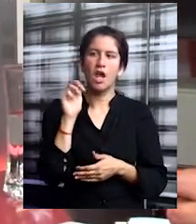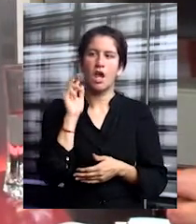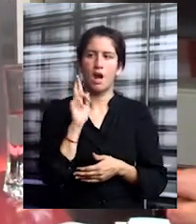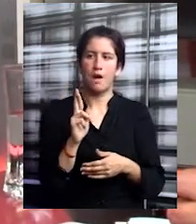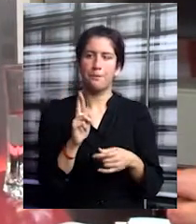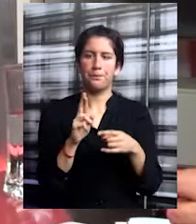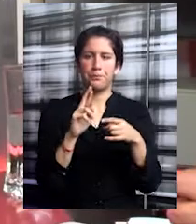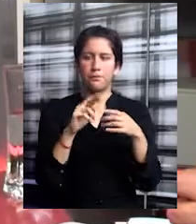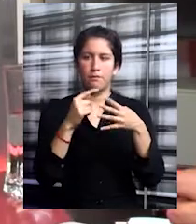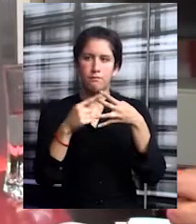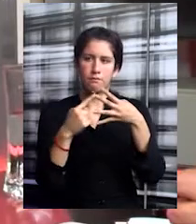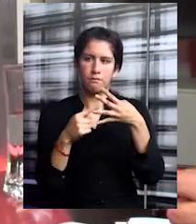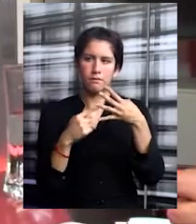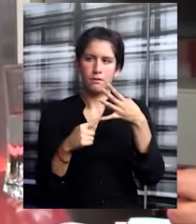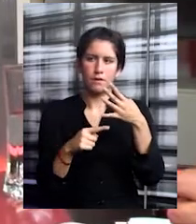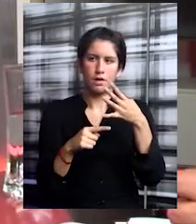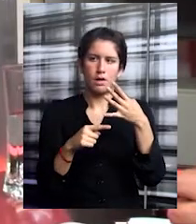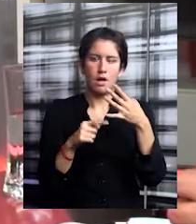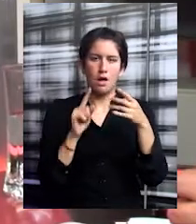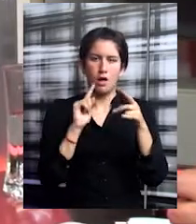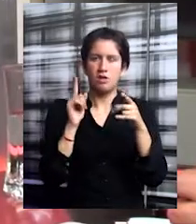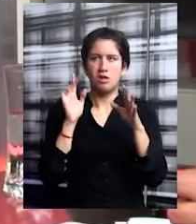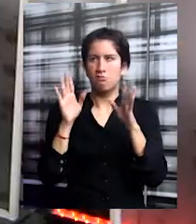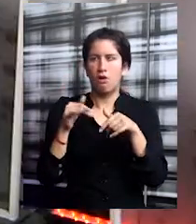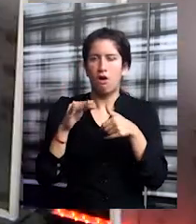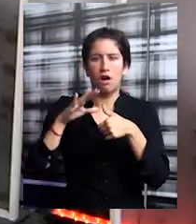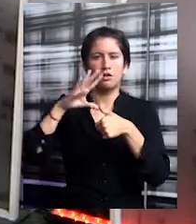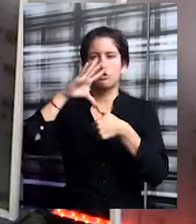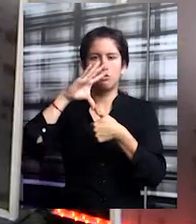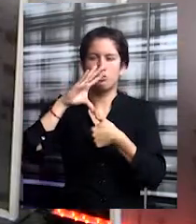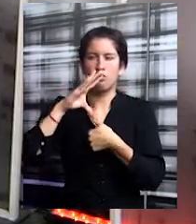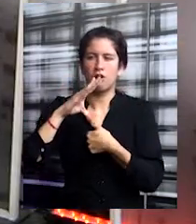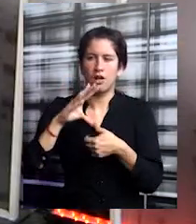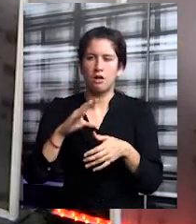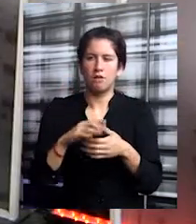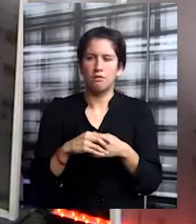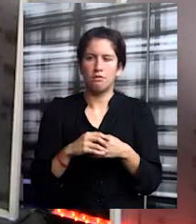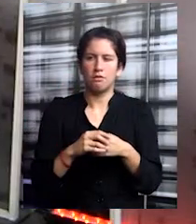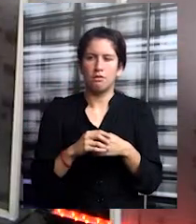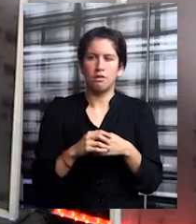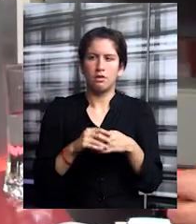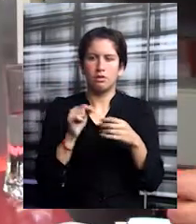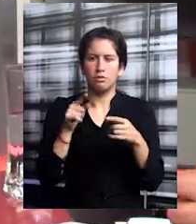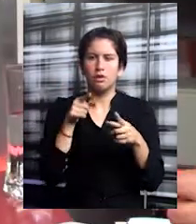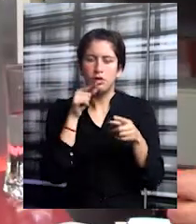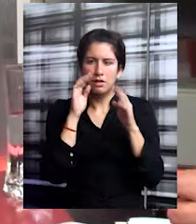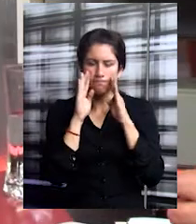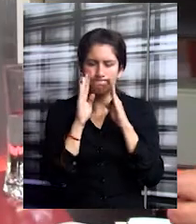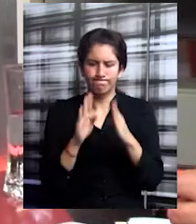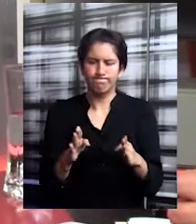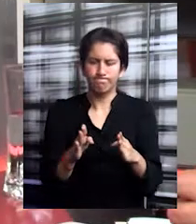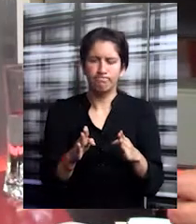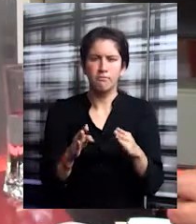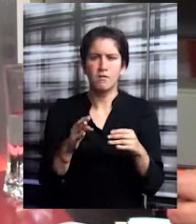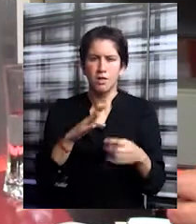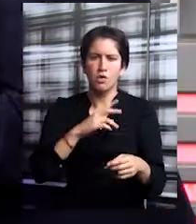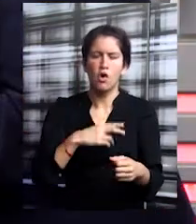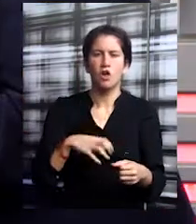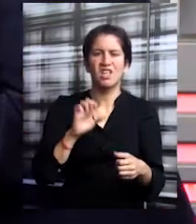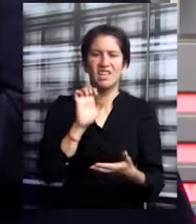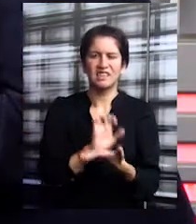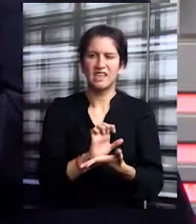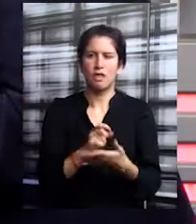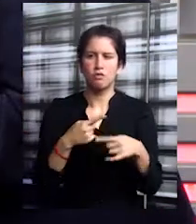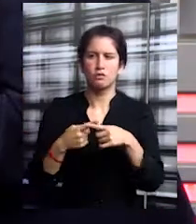chavista ni norcoreana, como siempre se quiere estigmatizar, sino que avanzar simplemente a lo que se denomina un Estado social o un Estado social y democrático de